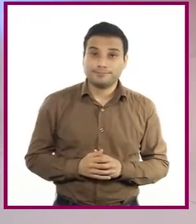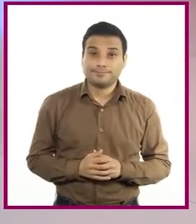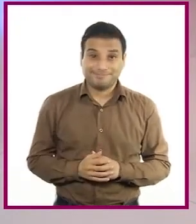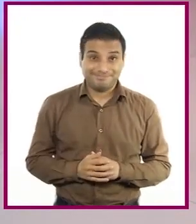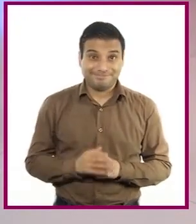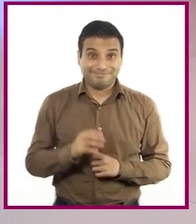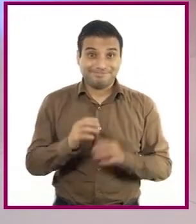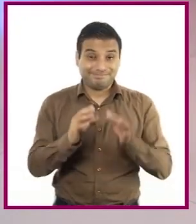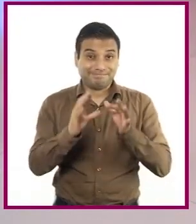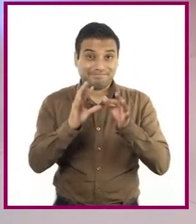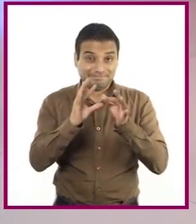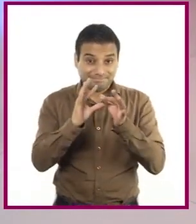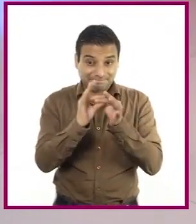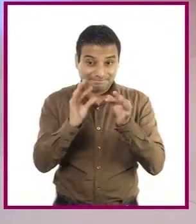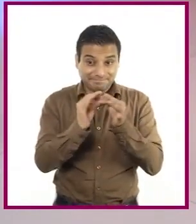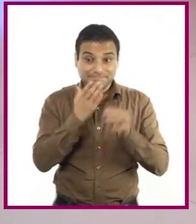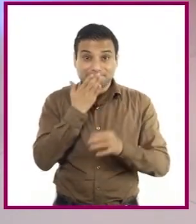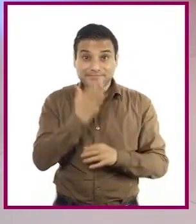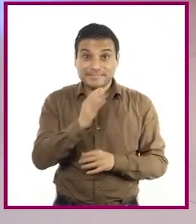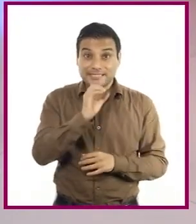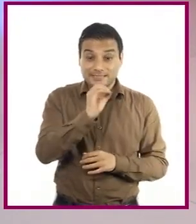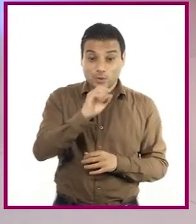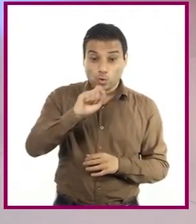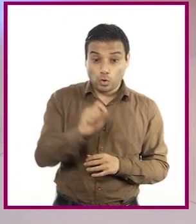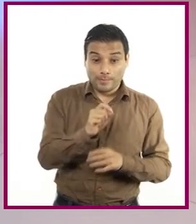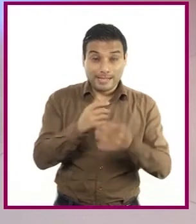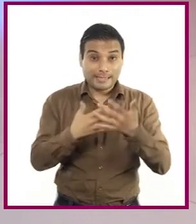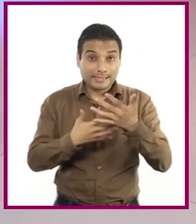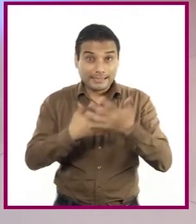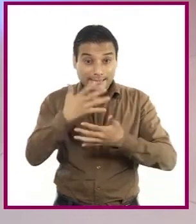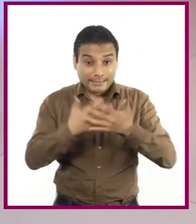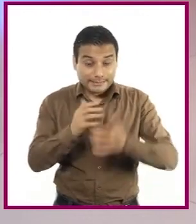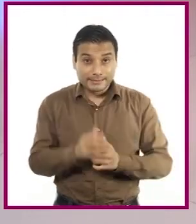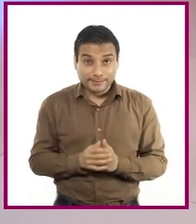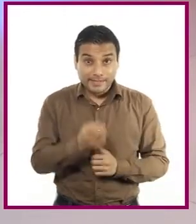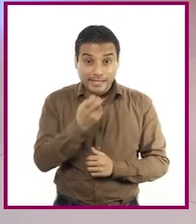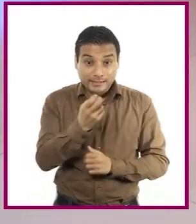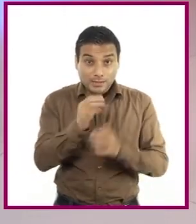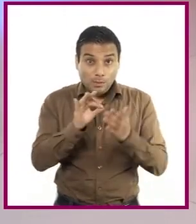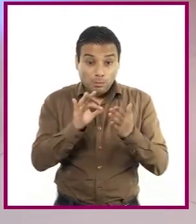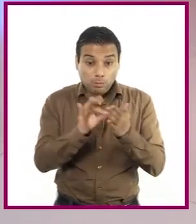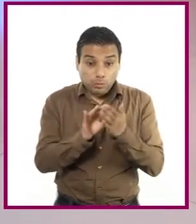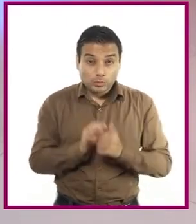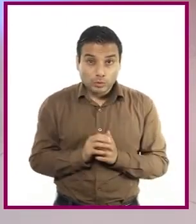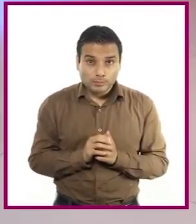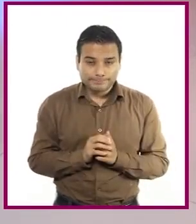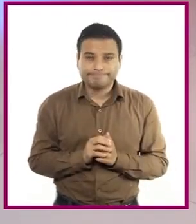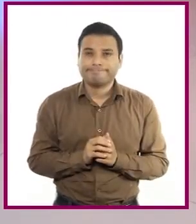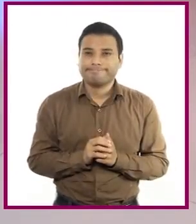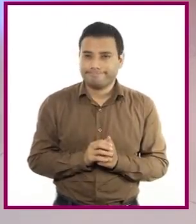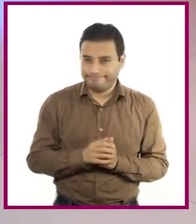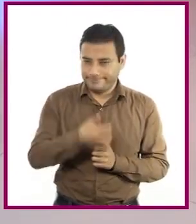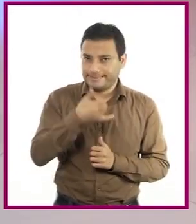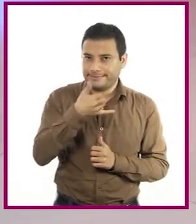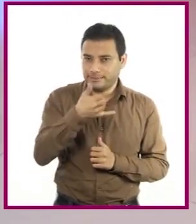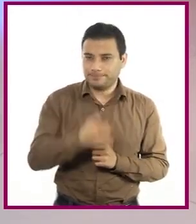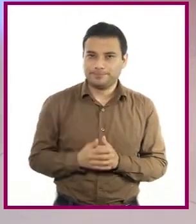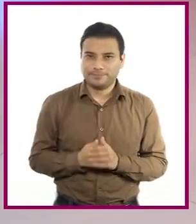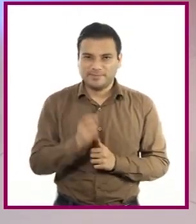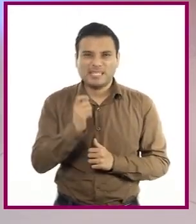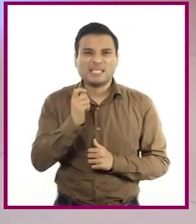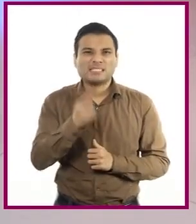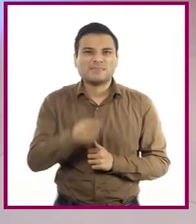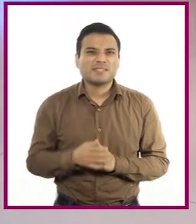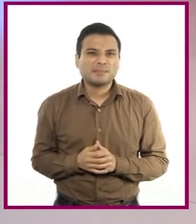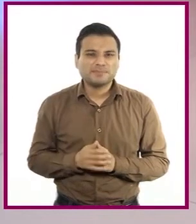bien dijiste, el punto 0,15 es la coordenada en la que la recta cruza al eje de la y, es decir, por